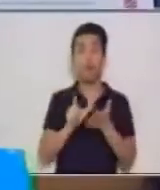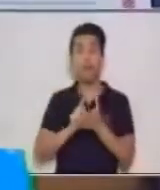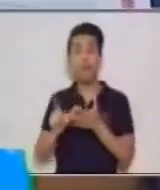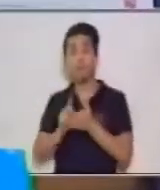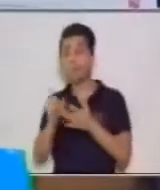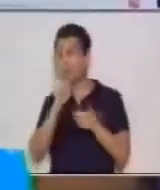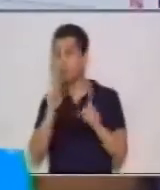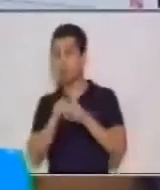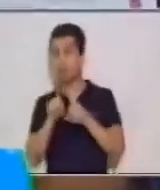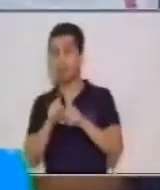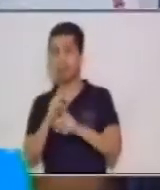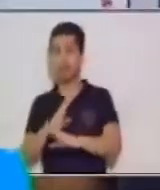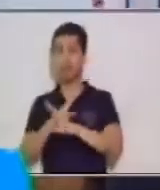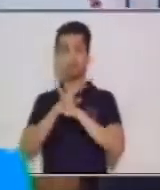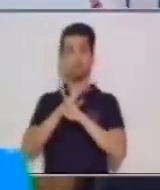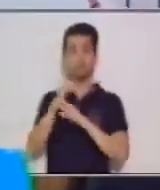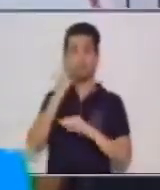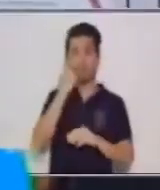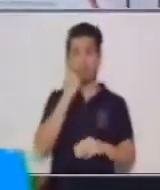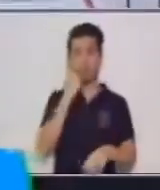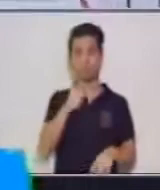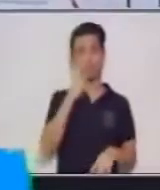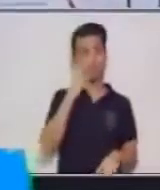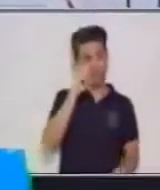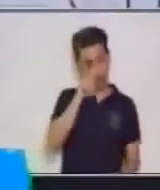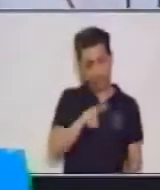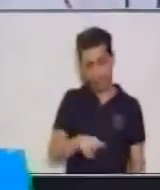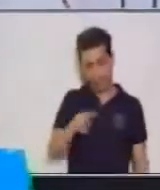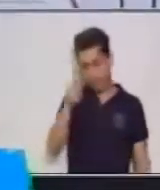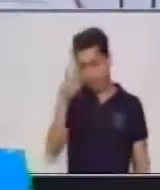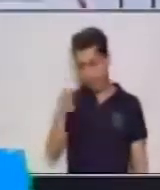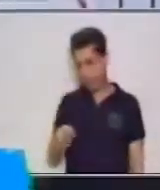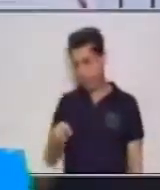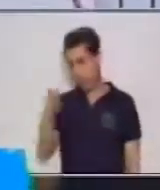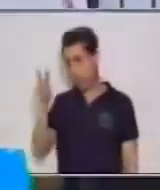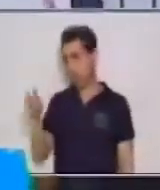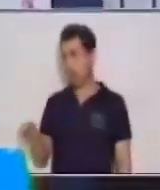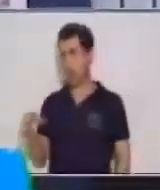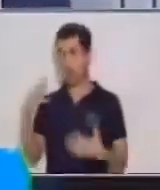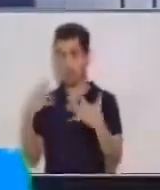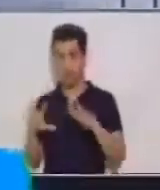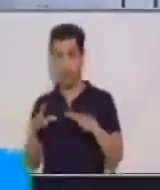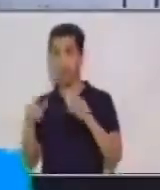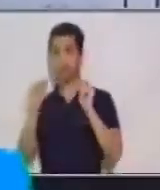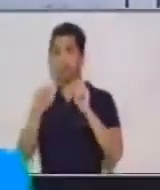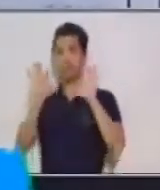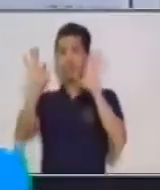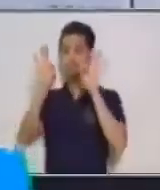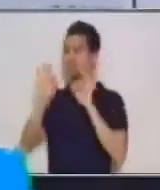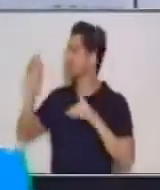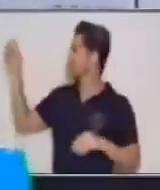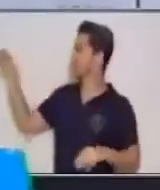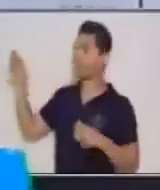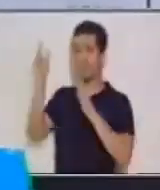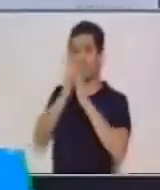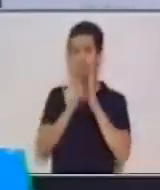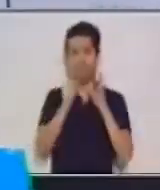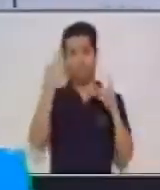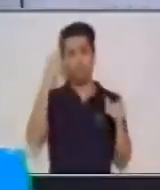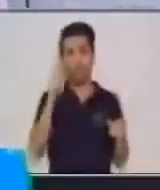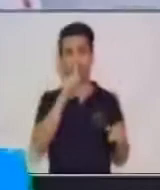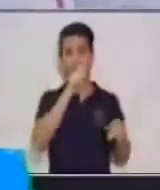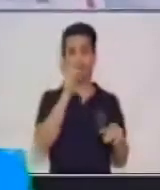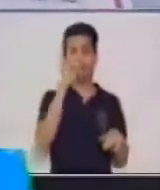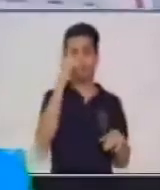enfermedades. Realiza tu lectura y cuando realices tu lectura puedes seleccionar alguno de los organizadores gráficos que aprendimos el día